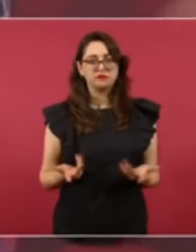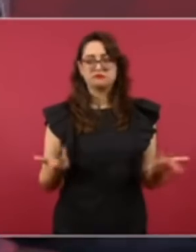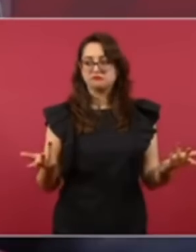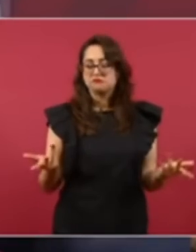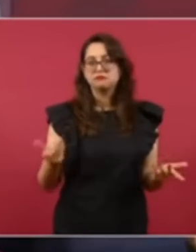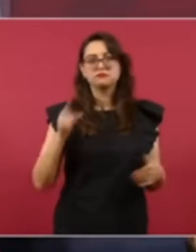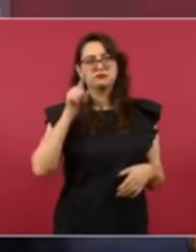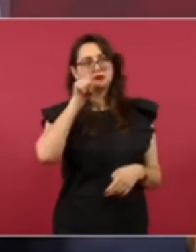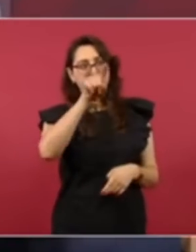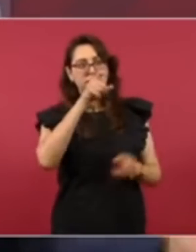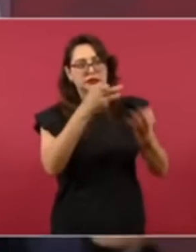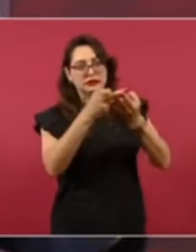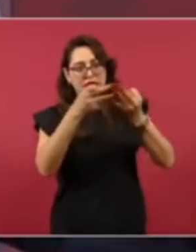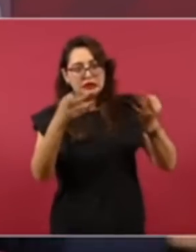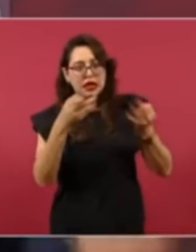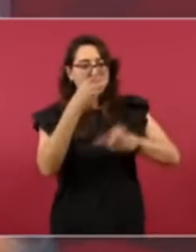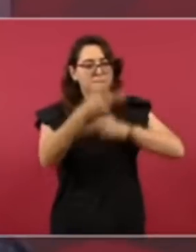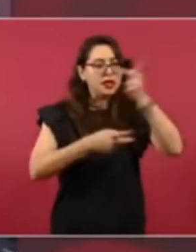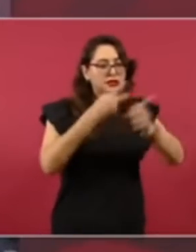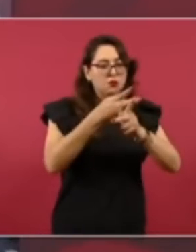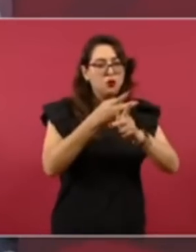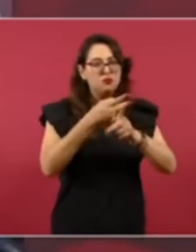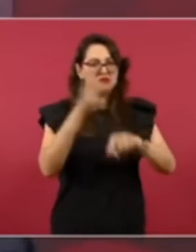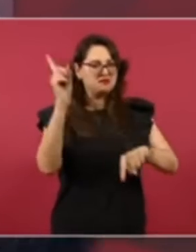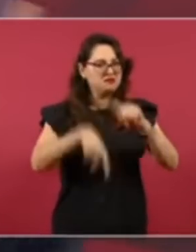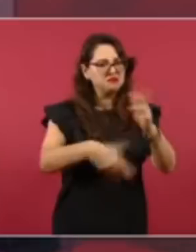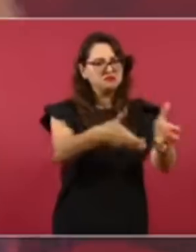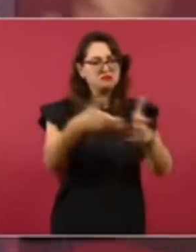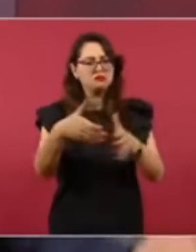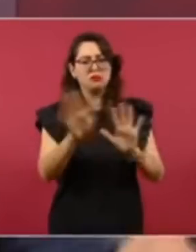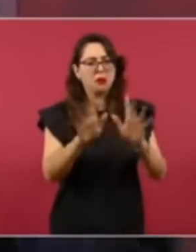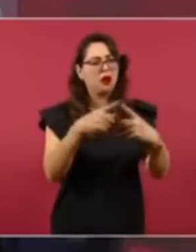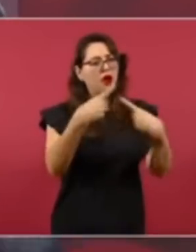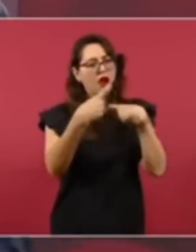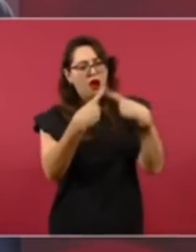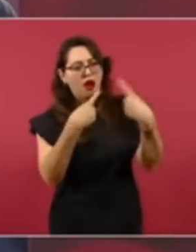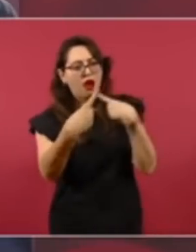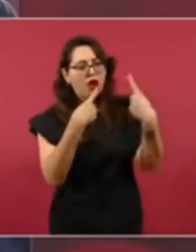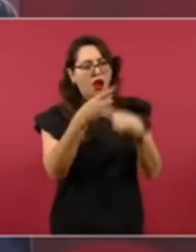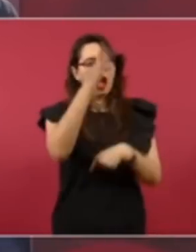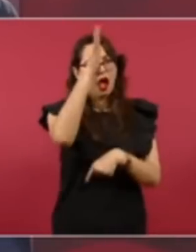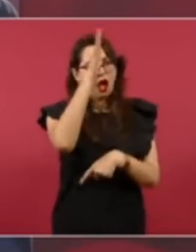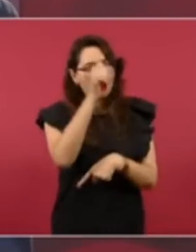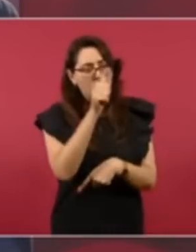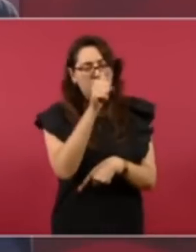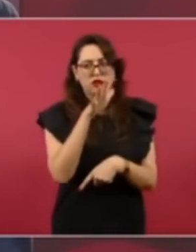acabaron con los ferrocarriles de pasajeros en un abrir y cerrar de ojos.